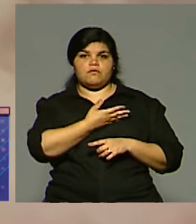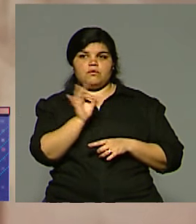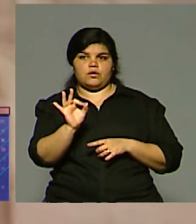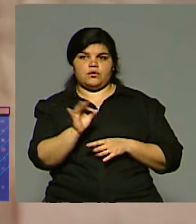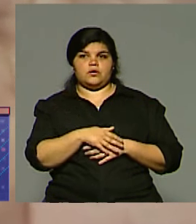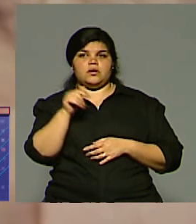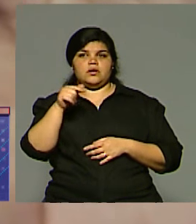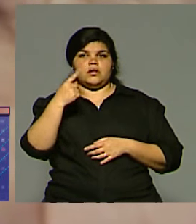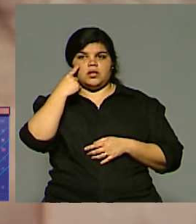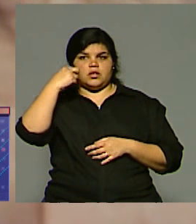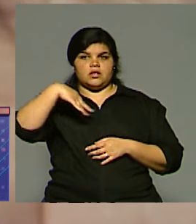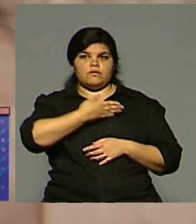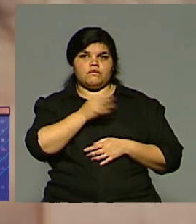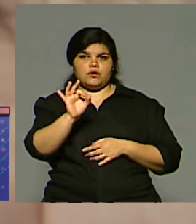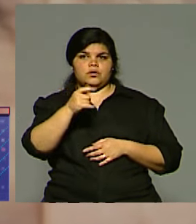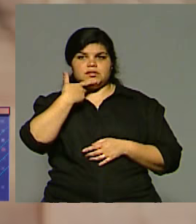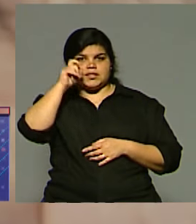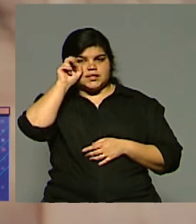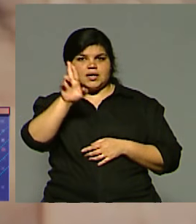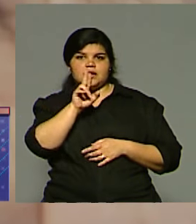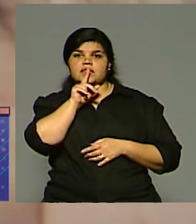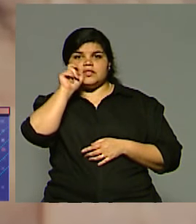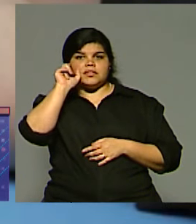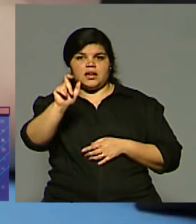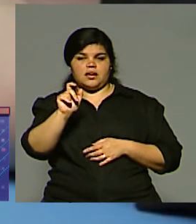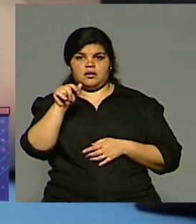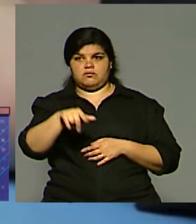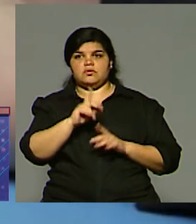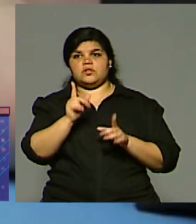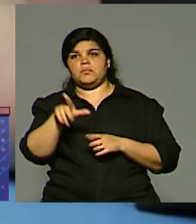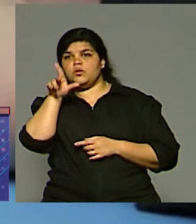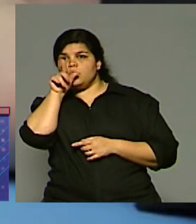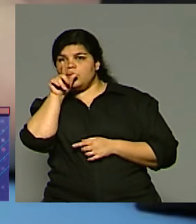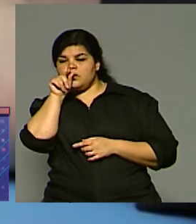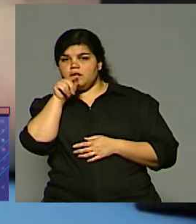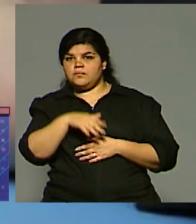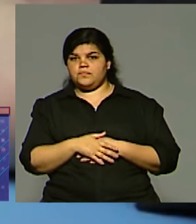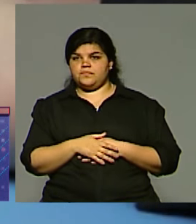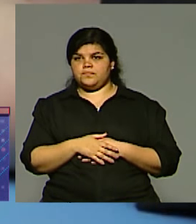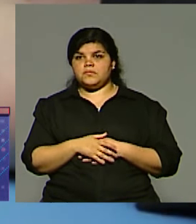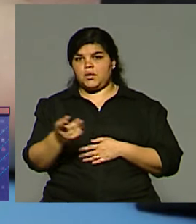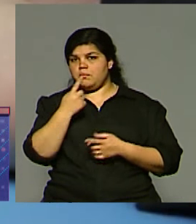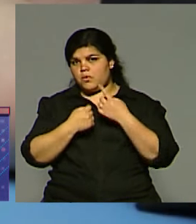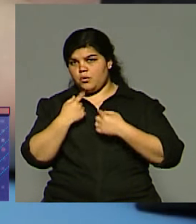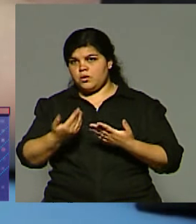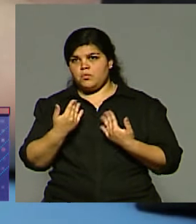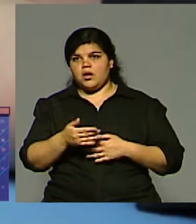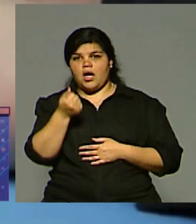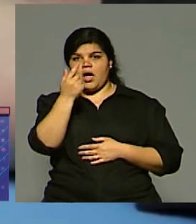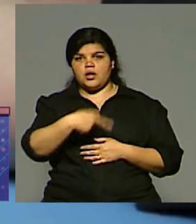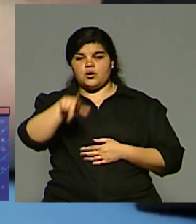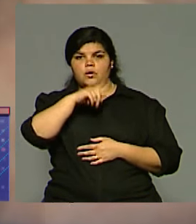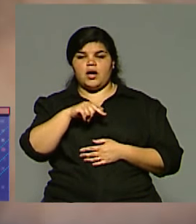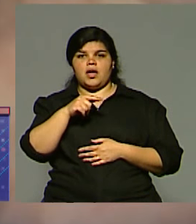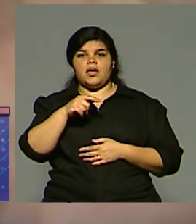infocertec.com.ar, infocertec.com.ar. O si no, desde mi usuario en Twitter, que igualmente pueden consultarme, es